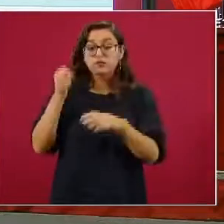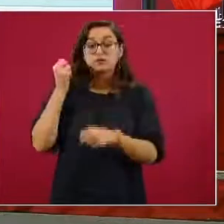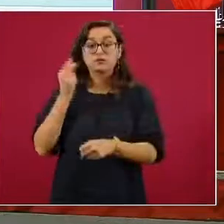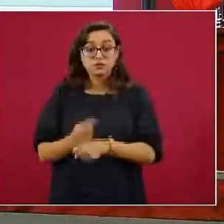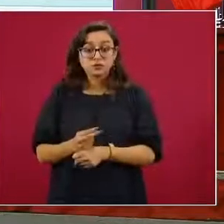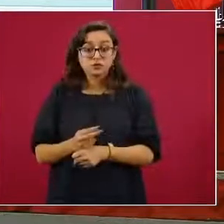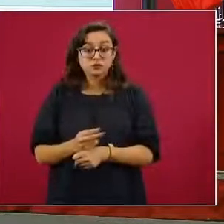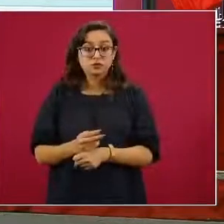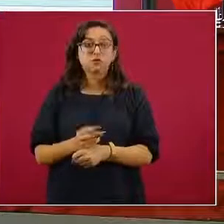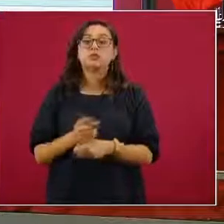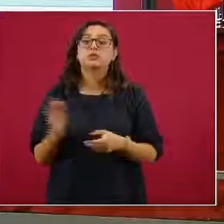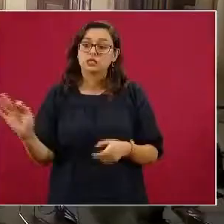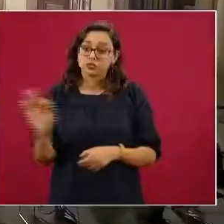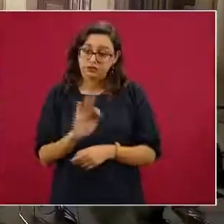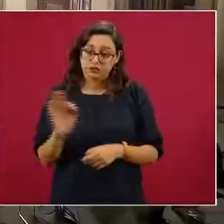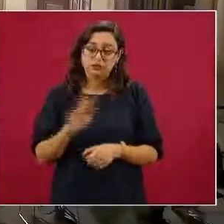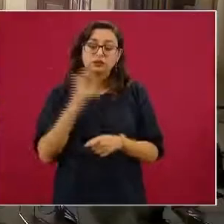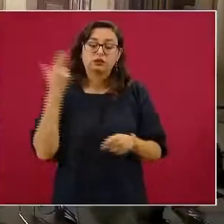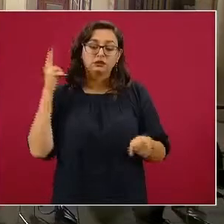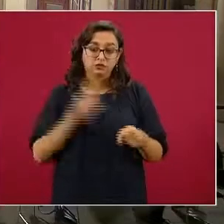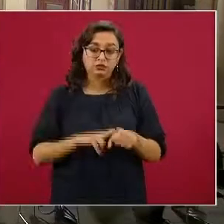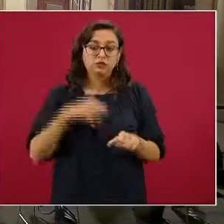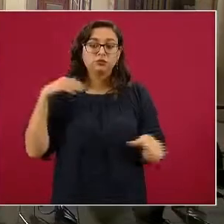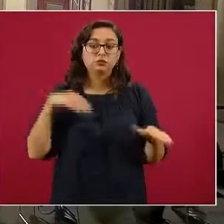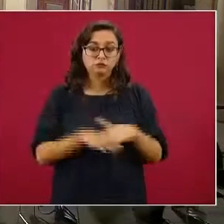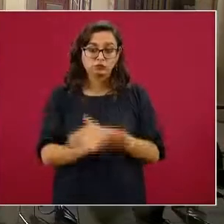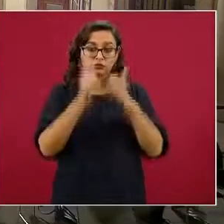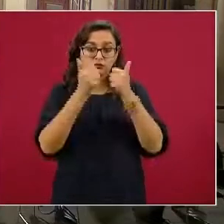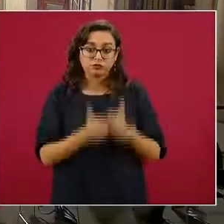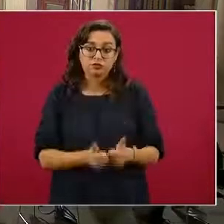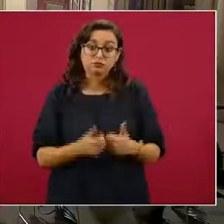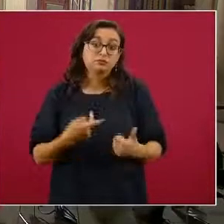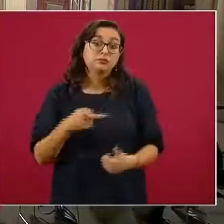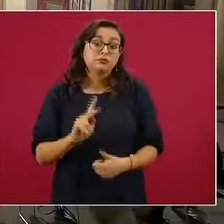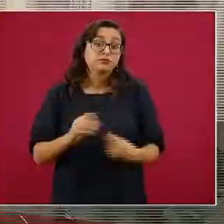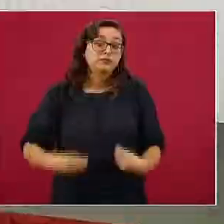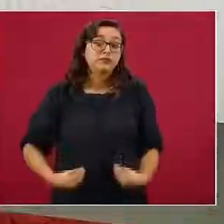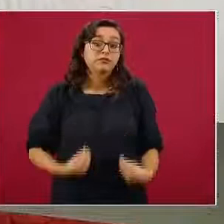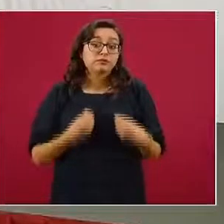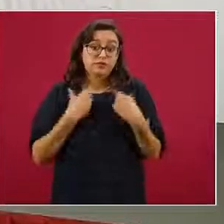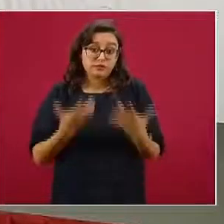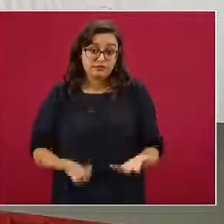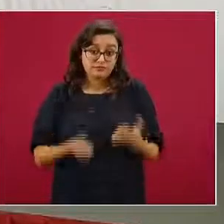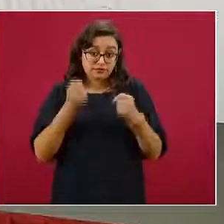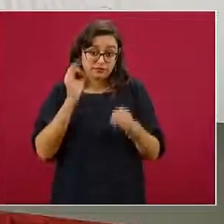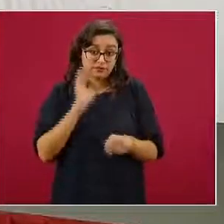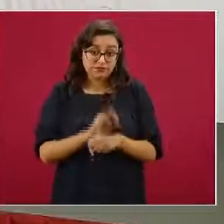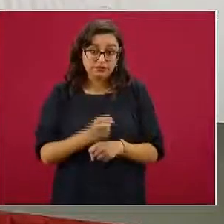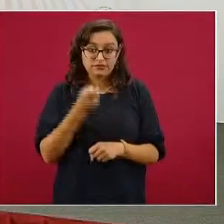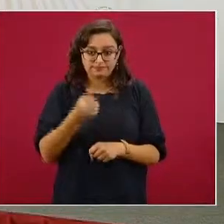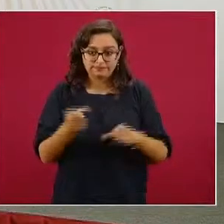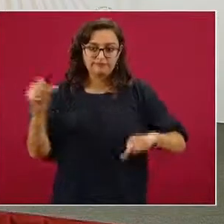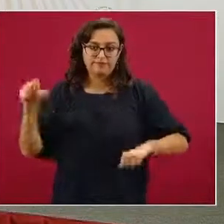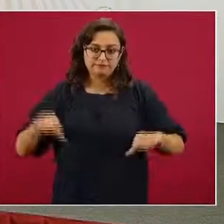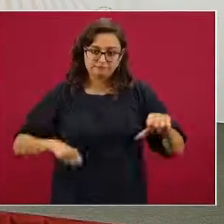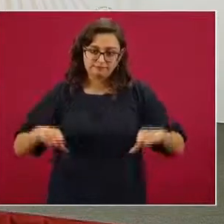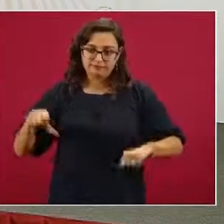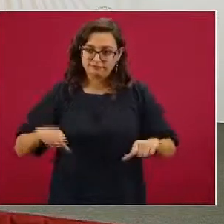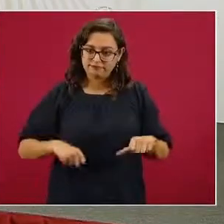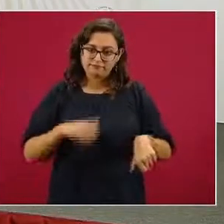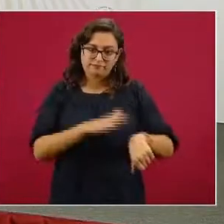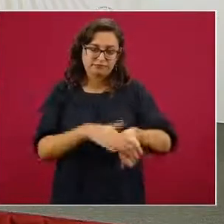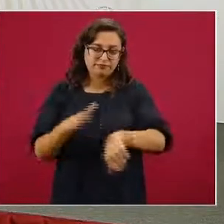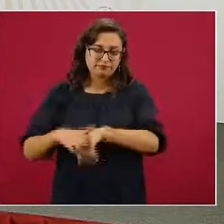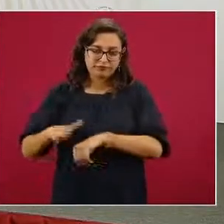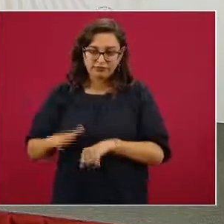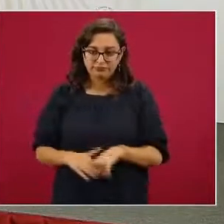estar seguida de hospitalizaciones temporales que le salven la vida. Entonces, esa es una de las actividades que estamos enfatizando. Hoy quizá